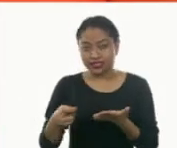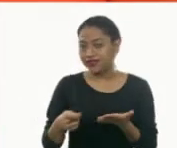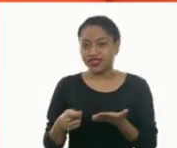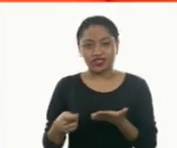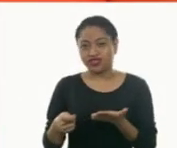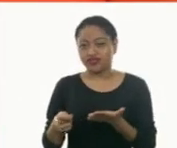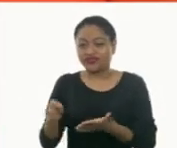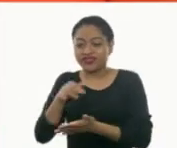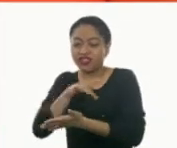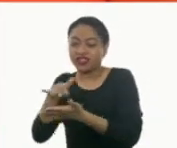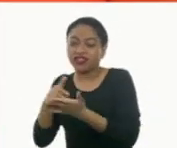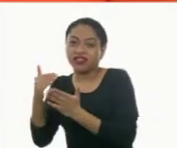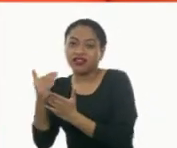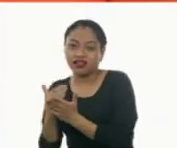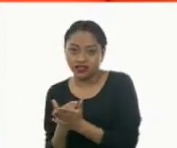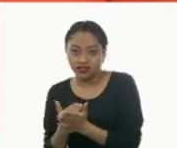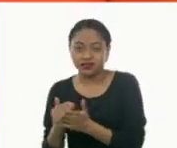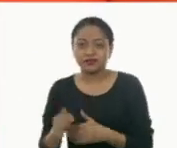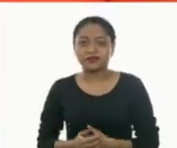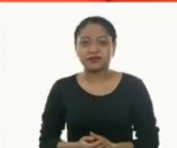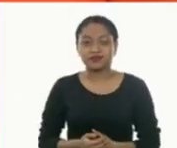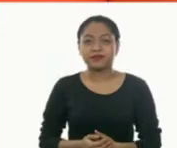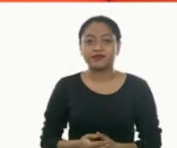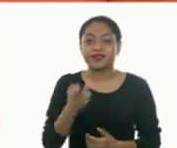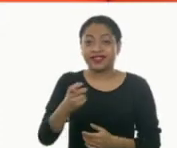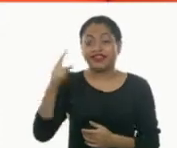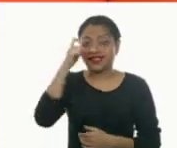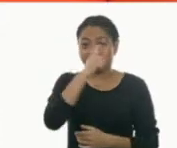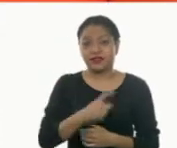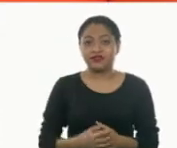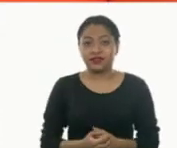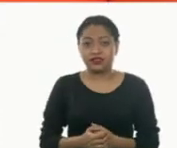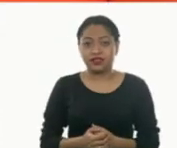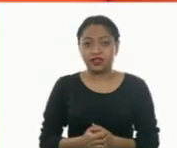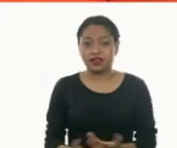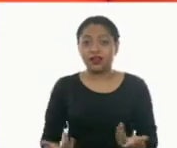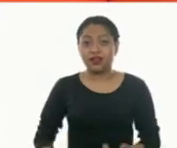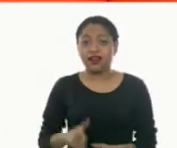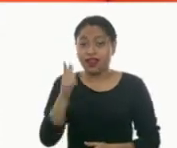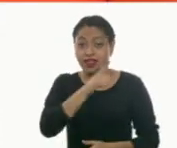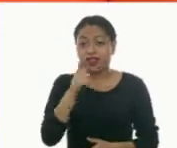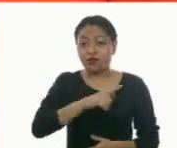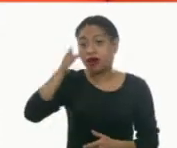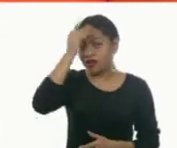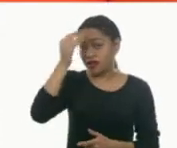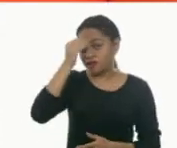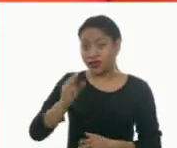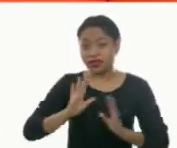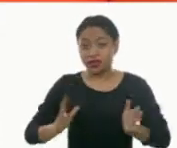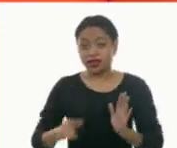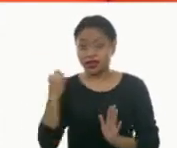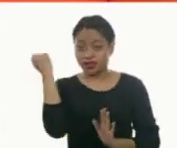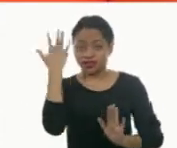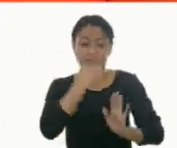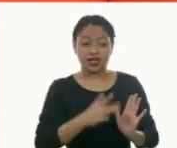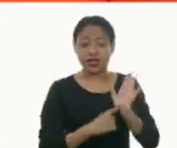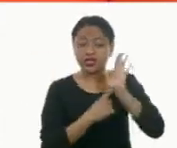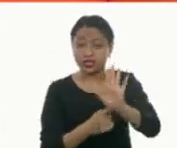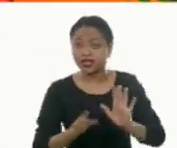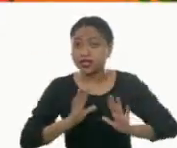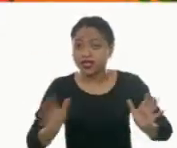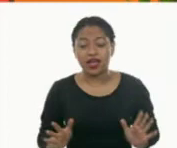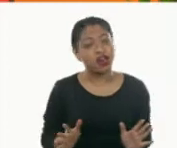la escritura. Ahí en la escritura intervienen no solo el lenguaje, no solo la simbolización, sino también